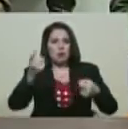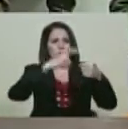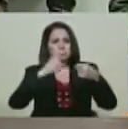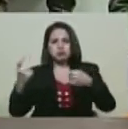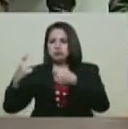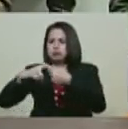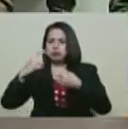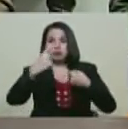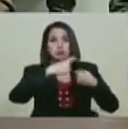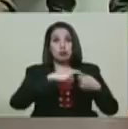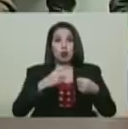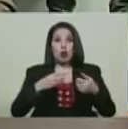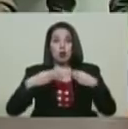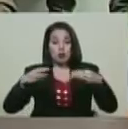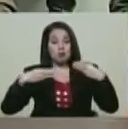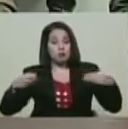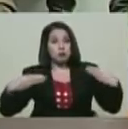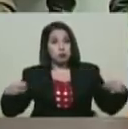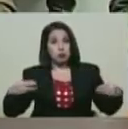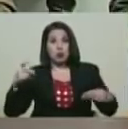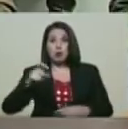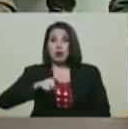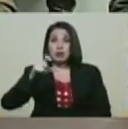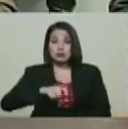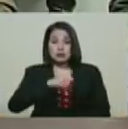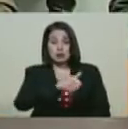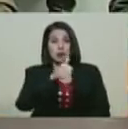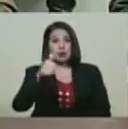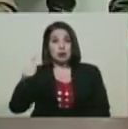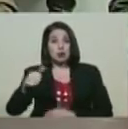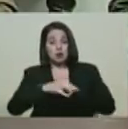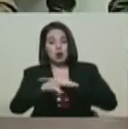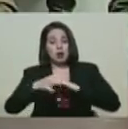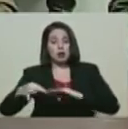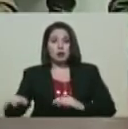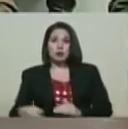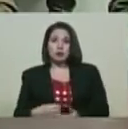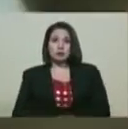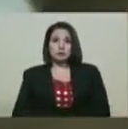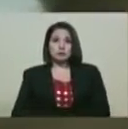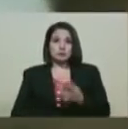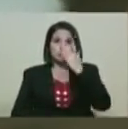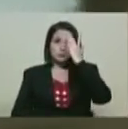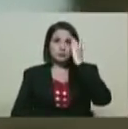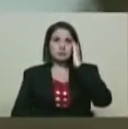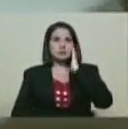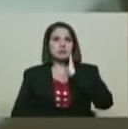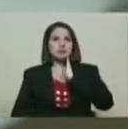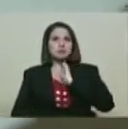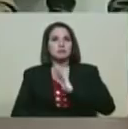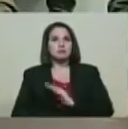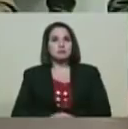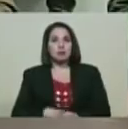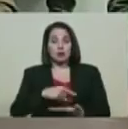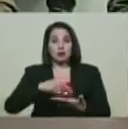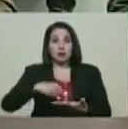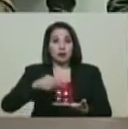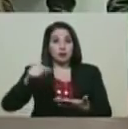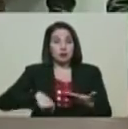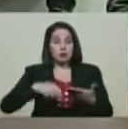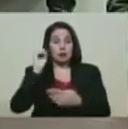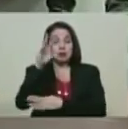obra pública, de servicios públicos que necesitan las regiones. Aquí lo firmo para la